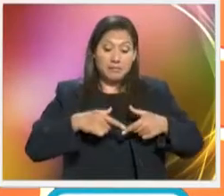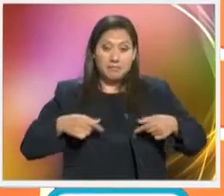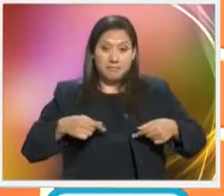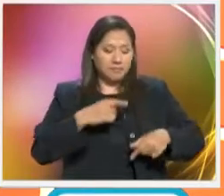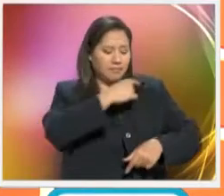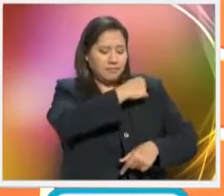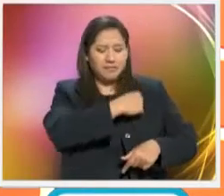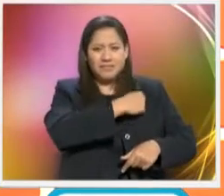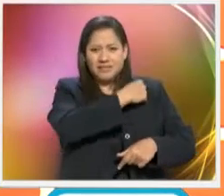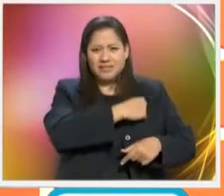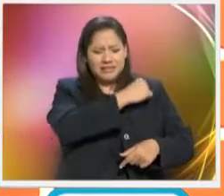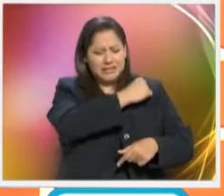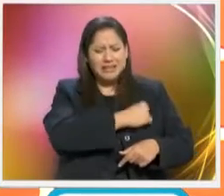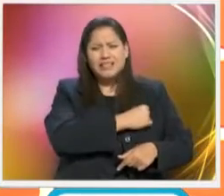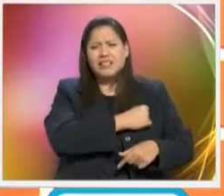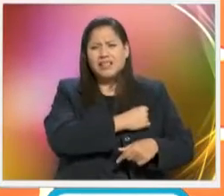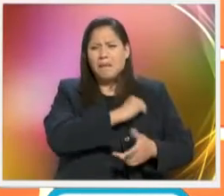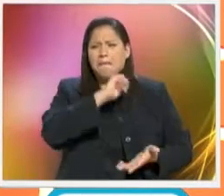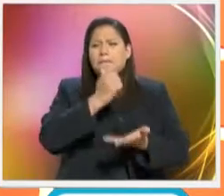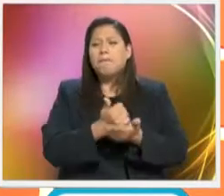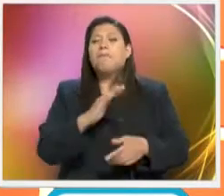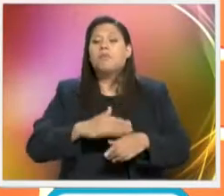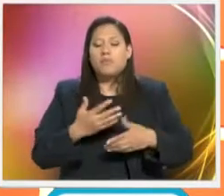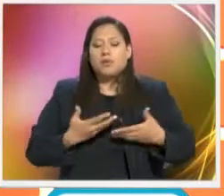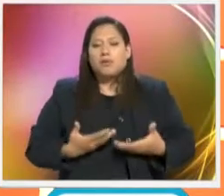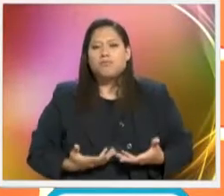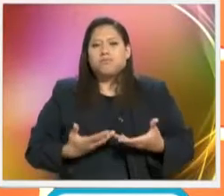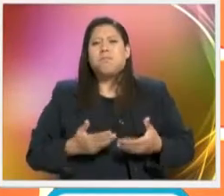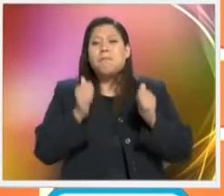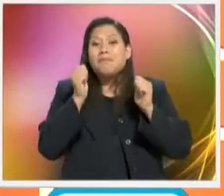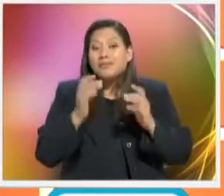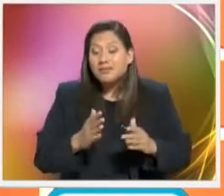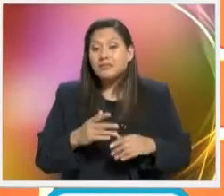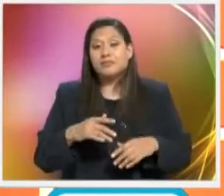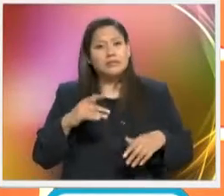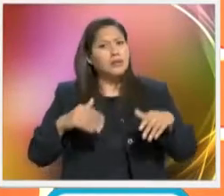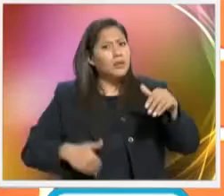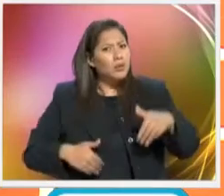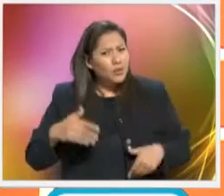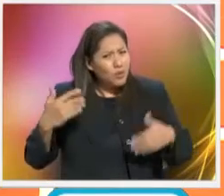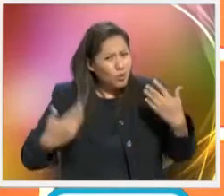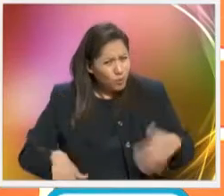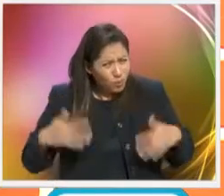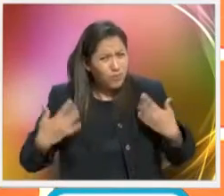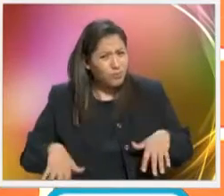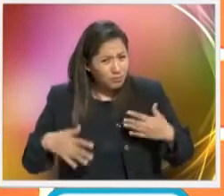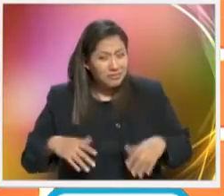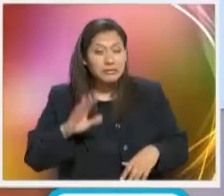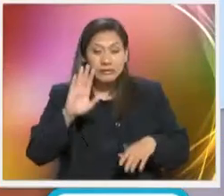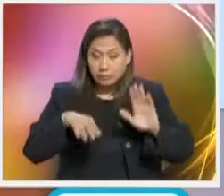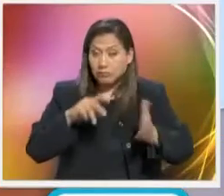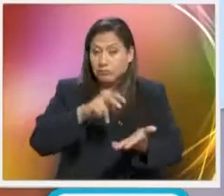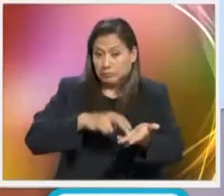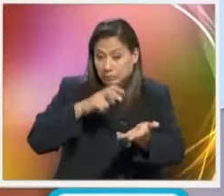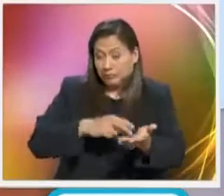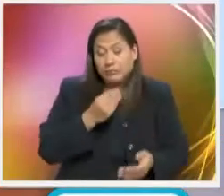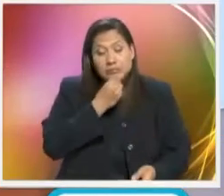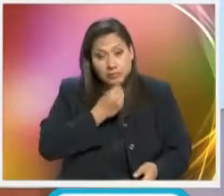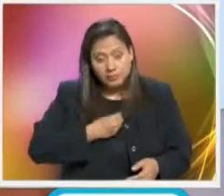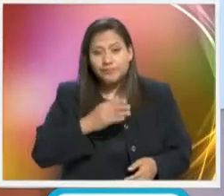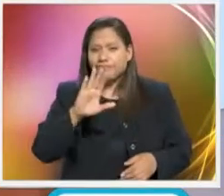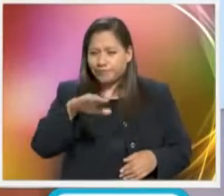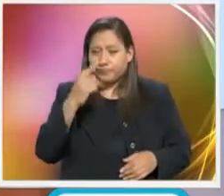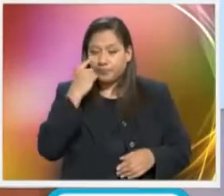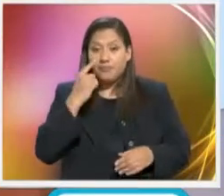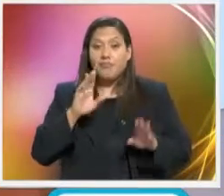por el exceso de peso y causan molestias, dolor en el momento que hay que corregir. De hecho,